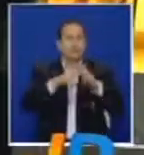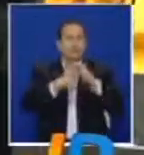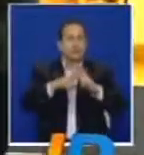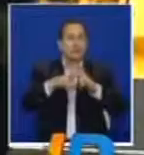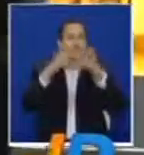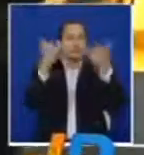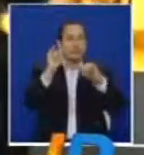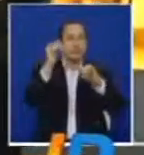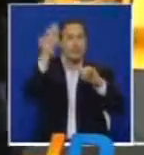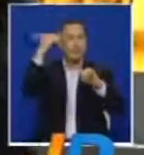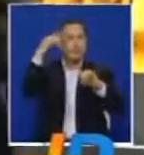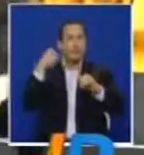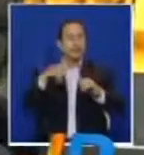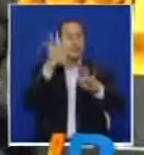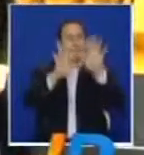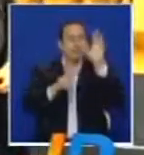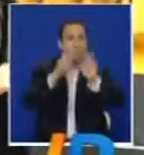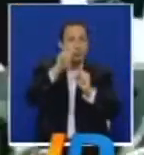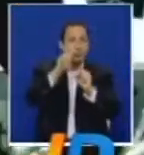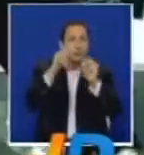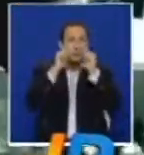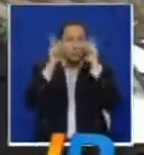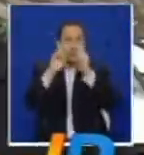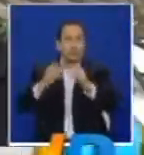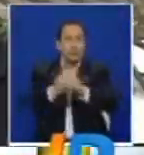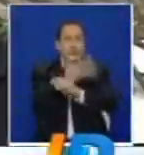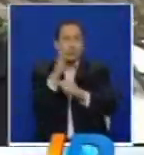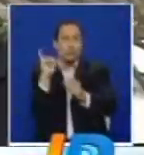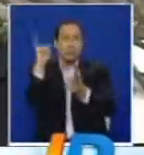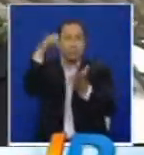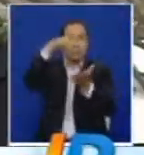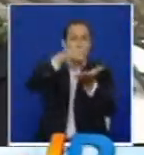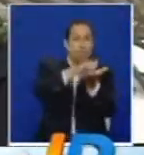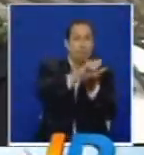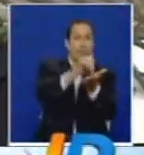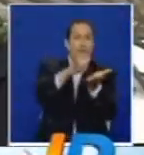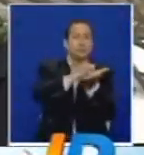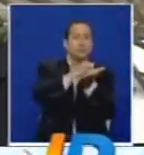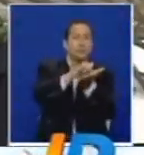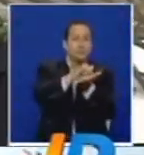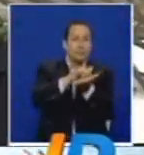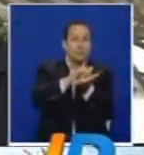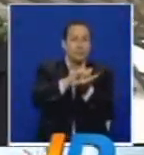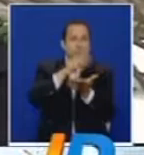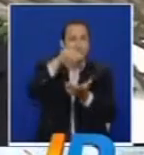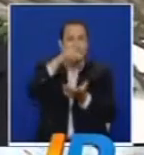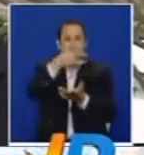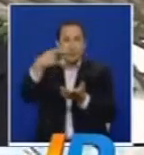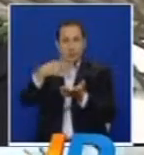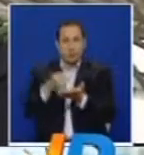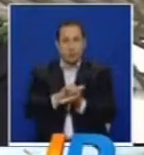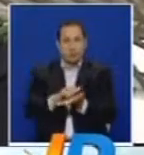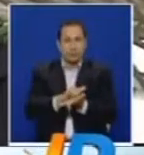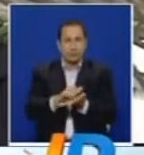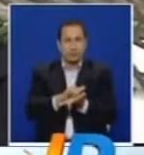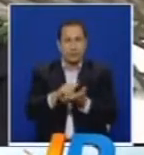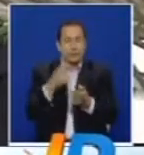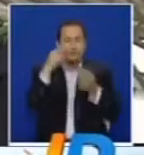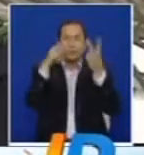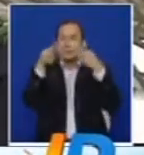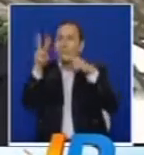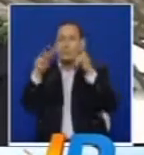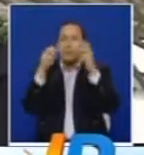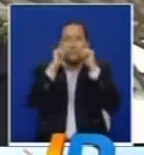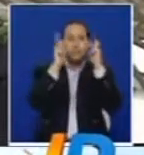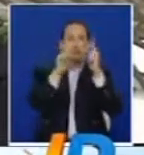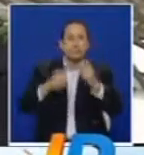como resultado 12 artistas caleños tomaron clases en Nueva York. Tuvieron la oportunidad de estar en marzo conociendo artistas, viendo